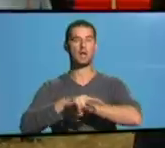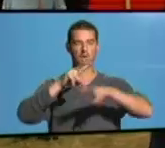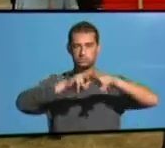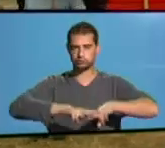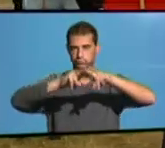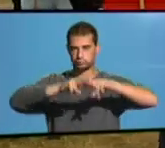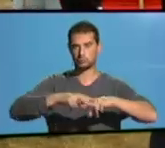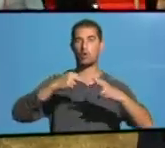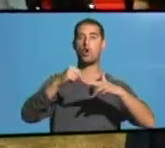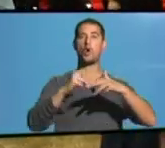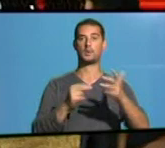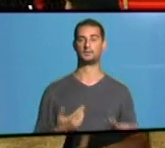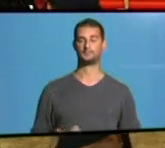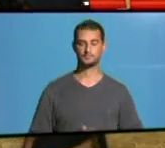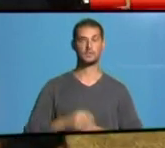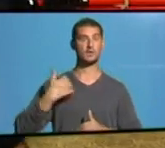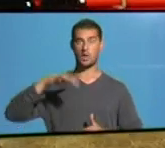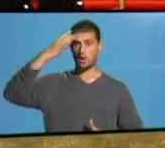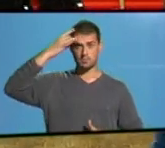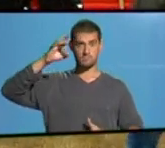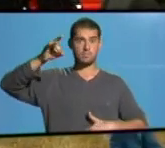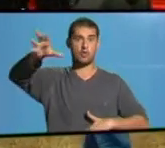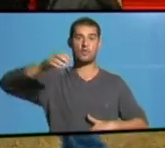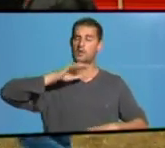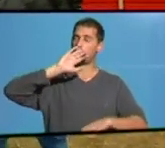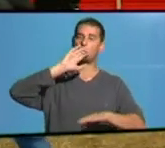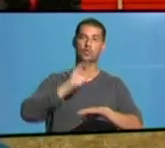Pois por fin damoslle cumprido